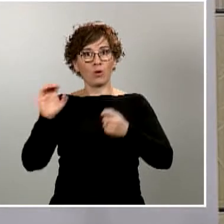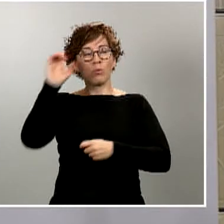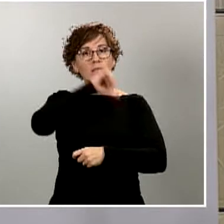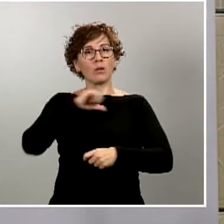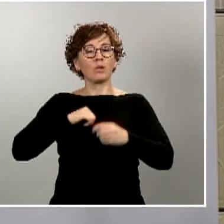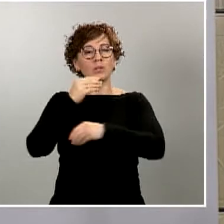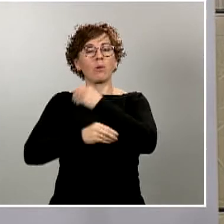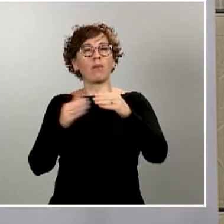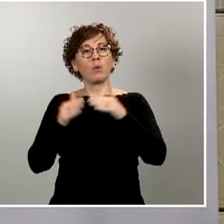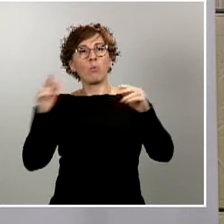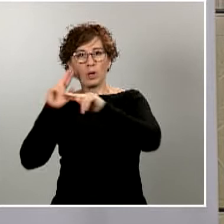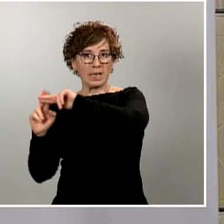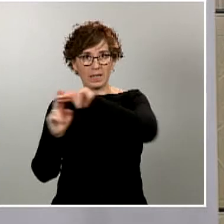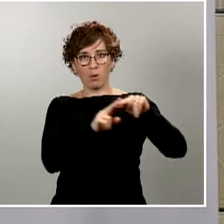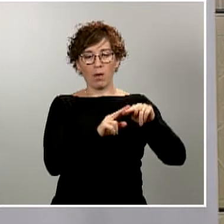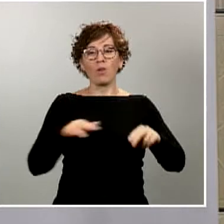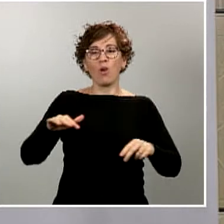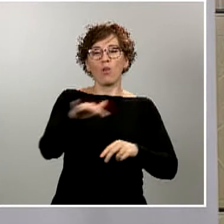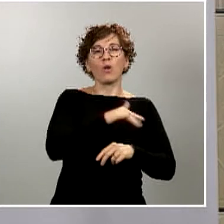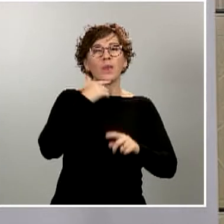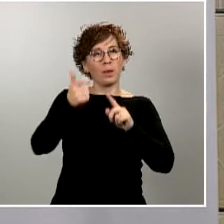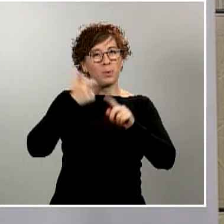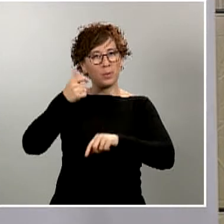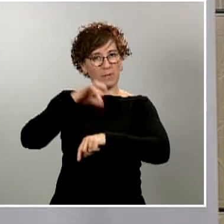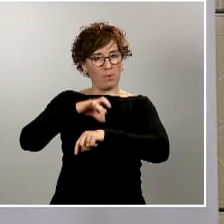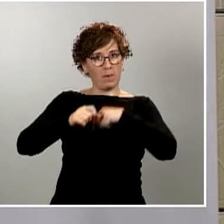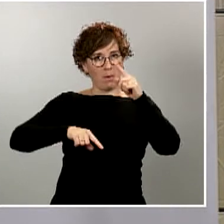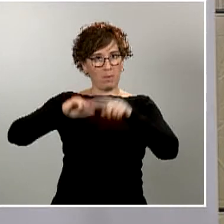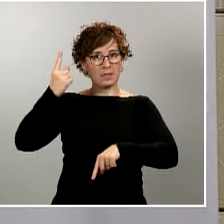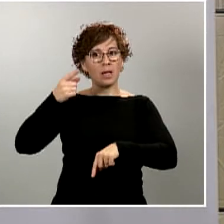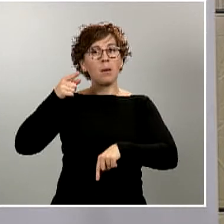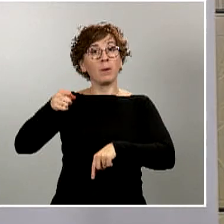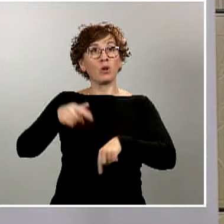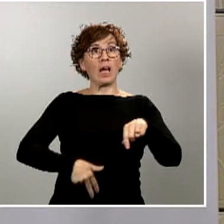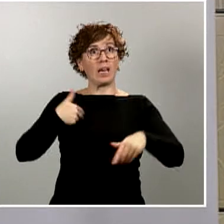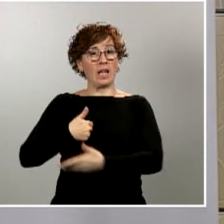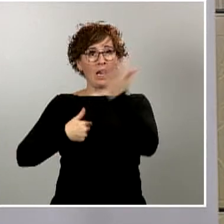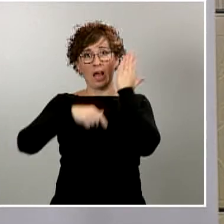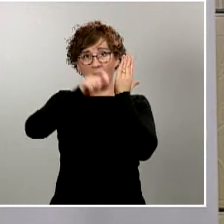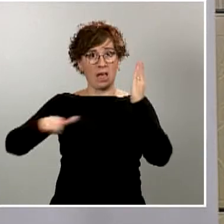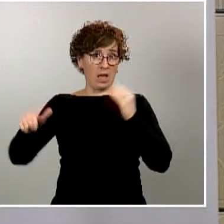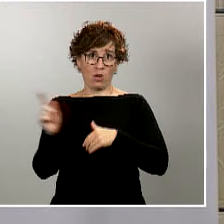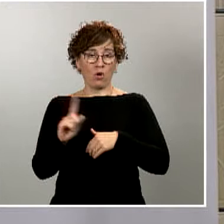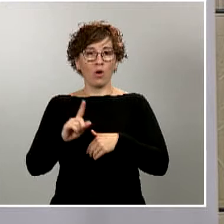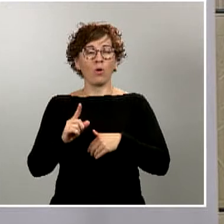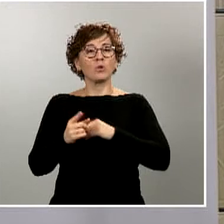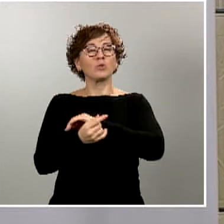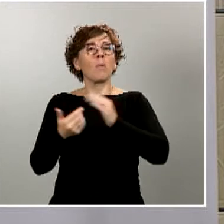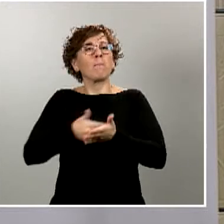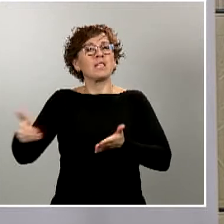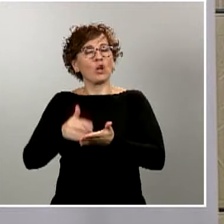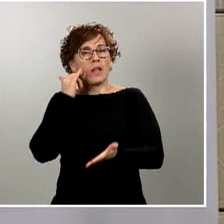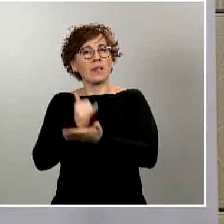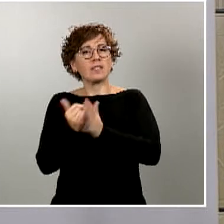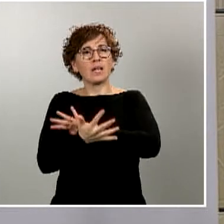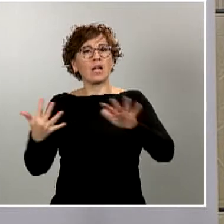se harán en las zonas de alta prevalencia. Pero eso no será suficiente para cribar a toda la población. ¿De cuántos millones de test rápidos harán acopio para poder